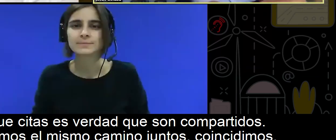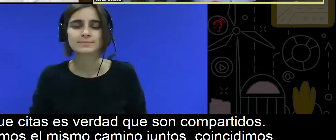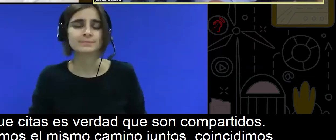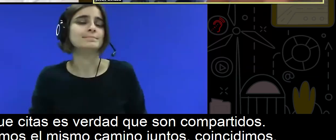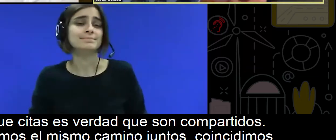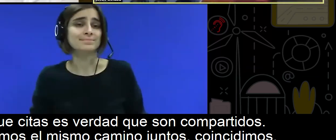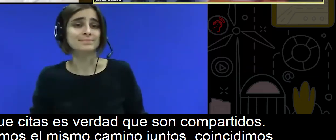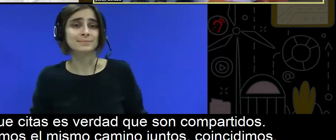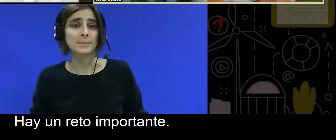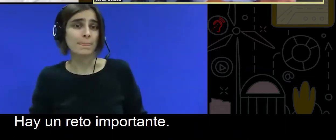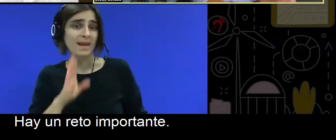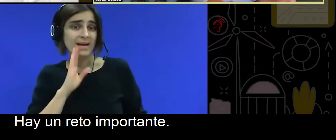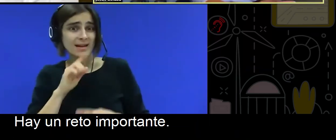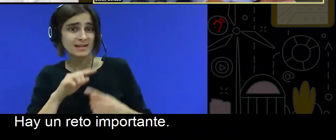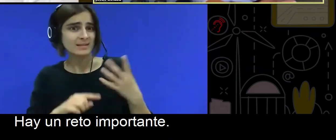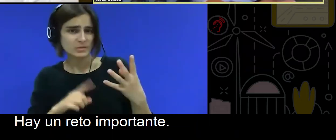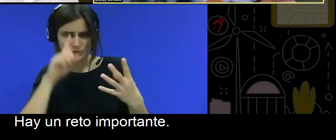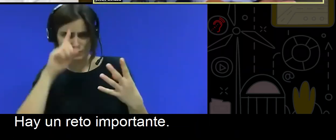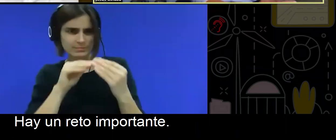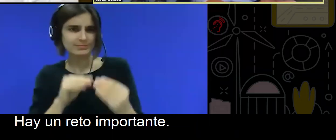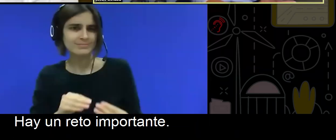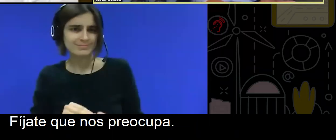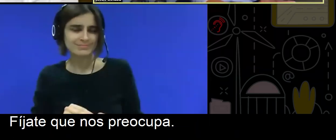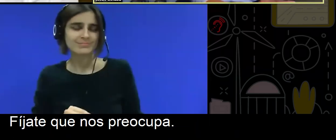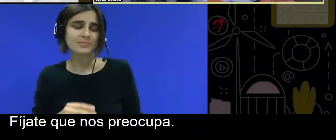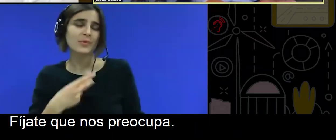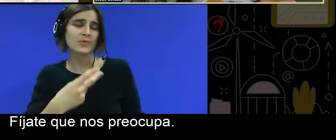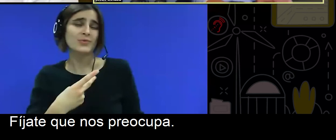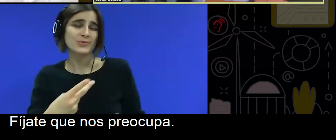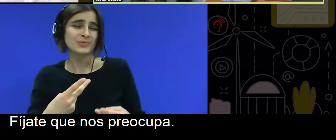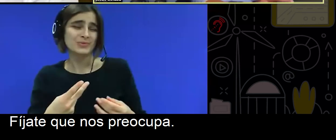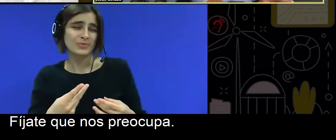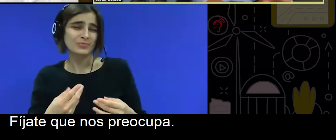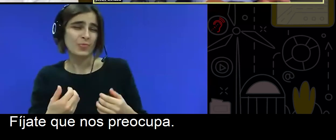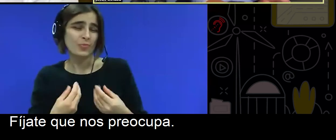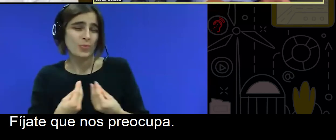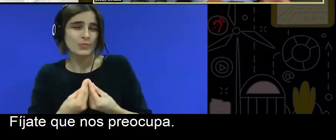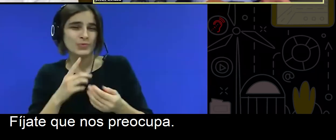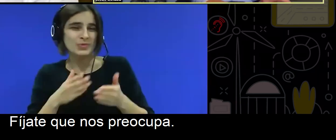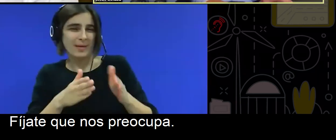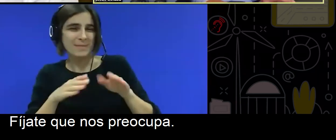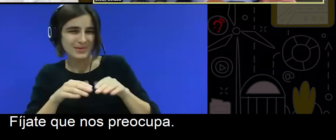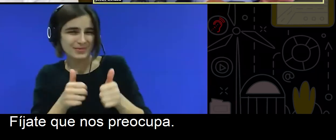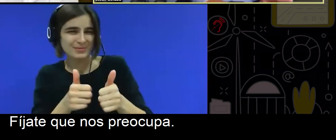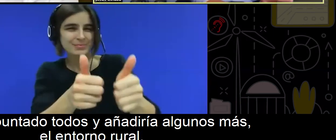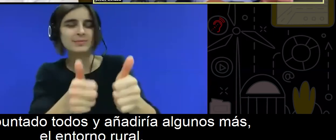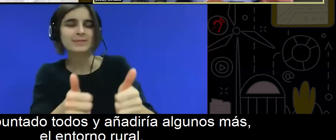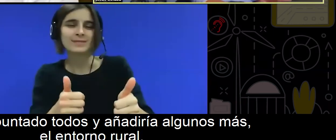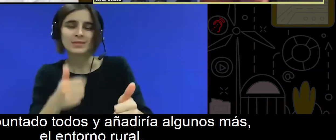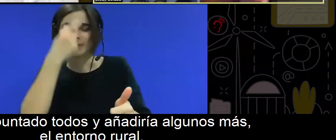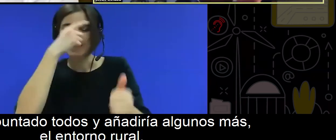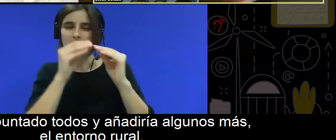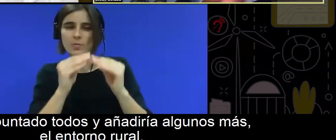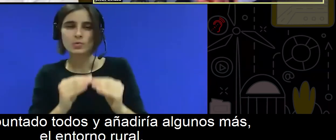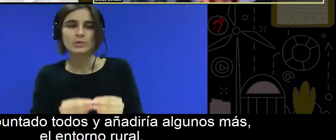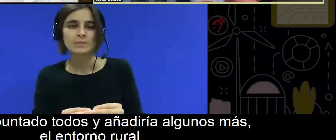juntos, coincidimos, ¿no? Hay un reto importante, fíjate, que nos preocupa, ¿no? Los